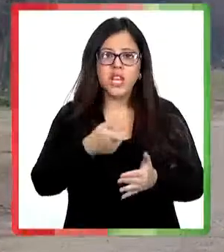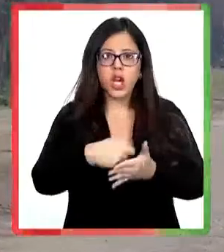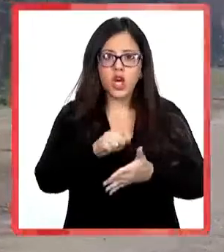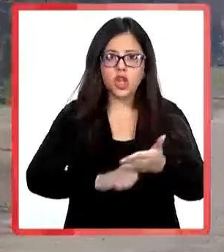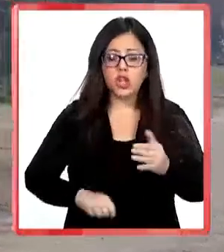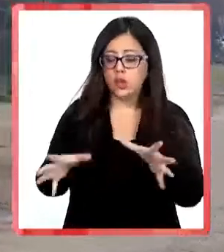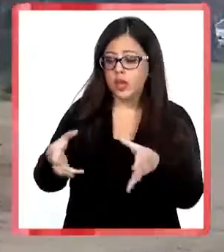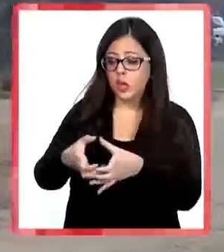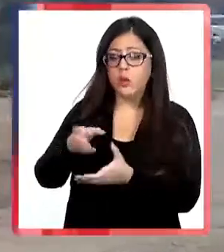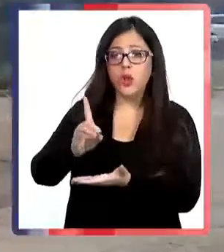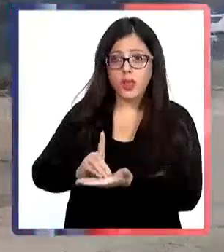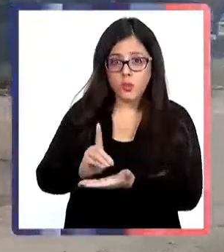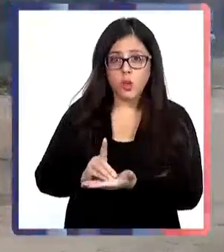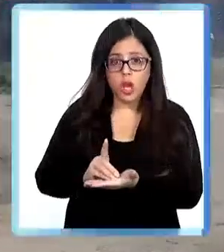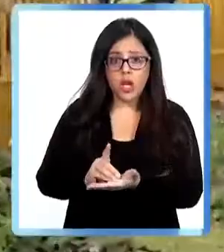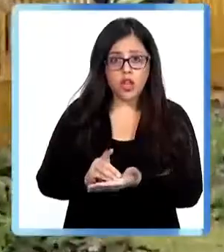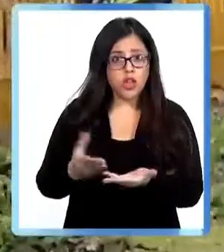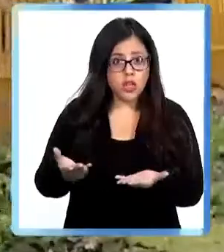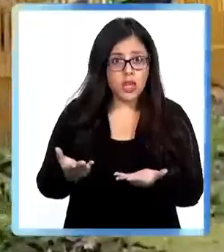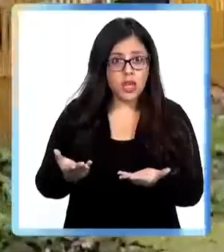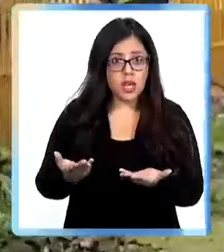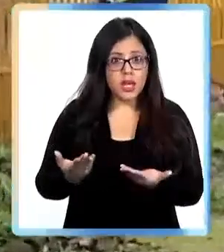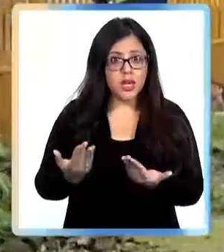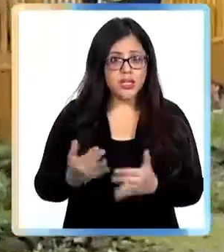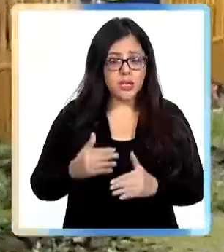de Diputadas y Diputados ya avanzó este